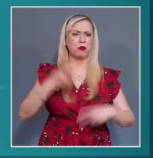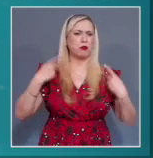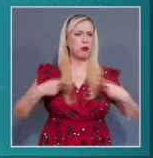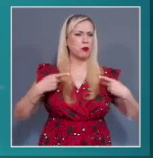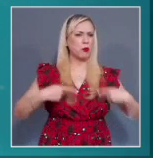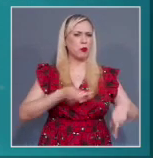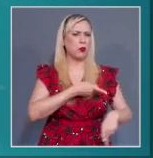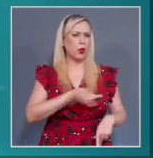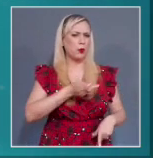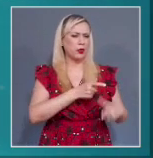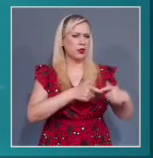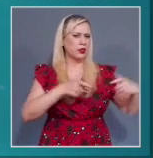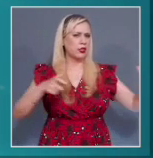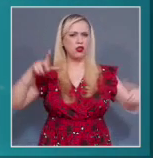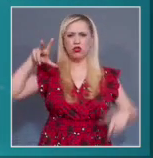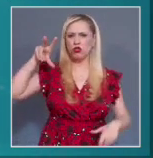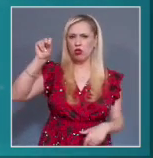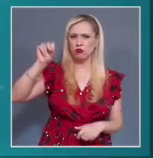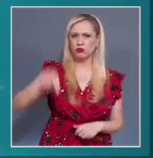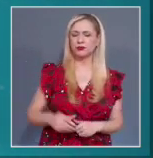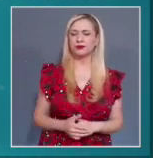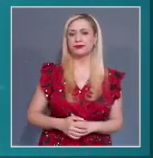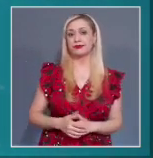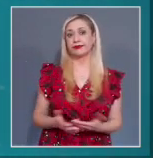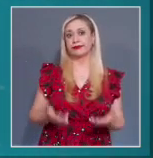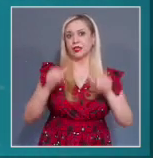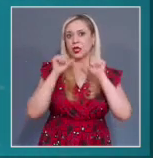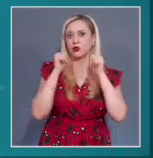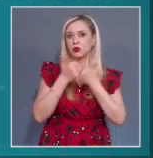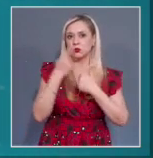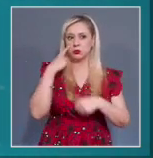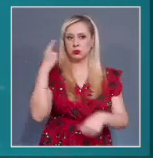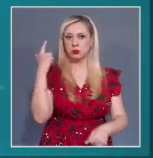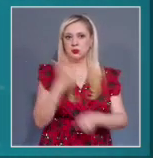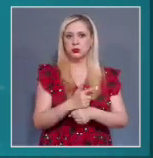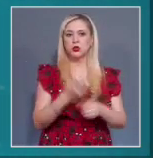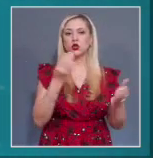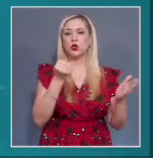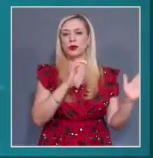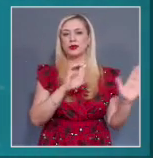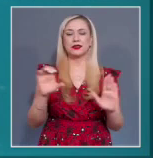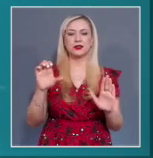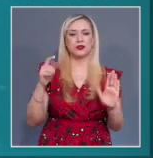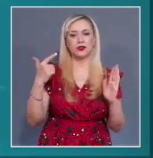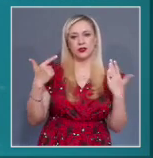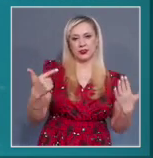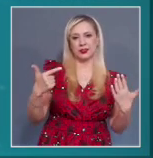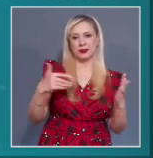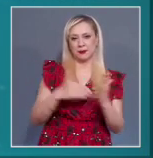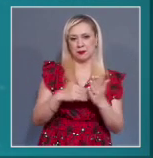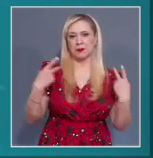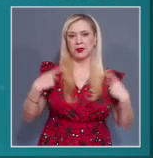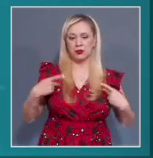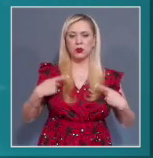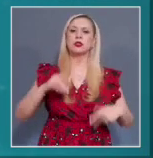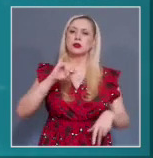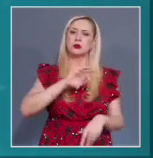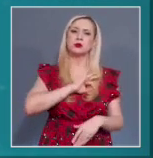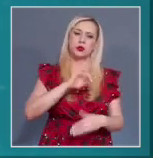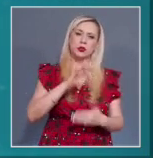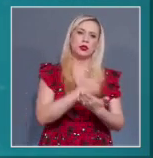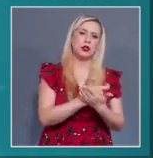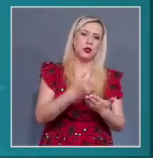Señalaron que a 907,000 trabajadores sí les alcanza para adquirir 2 canastas básicas, pero también